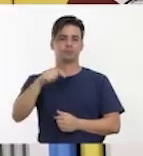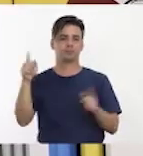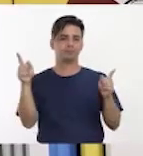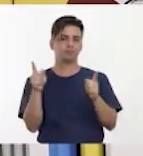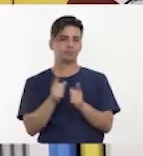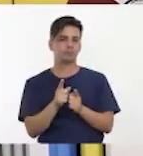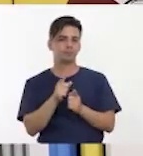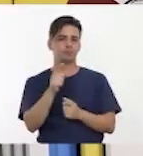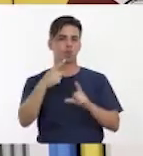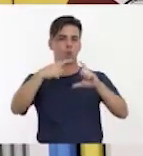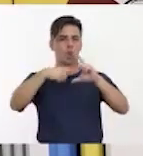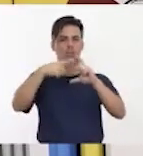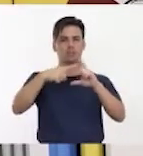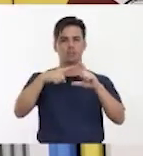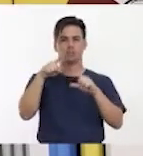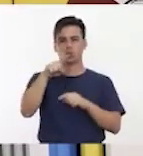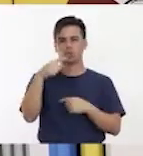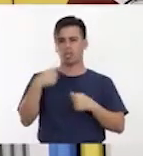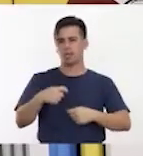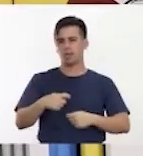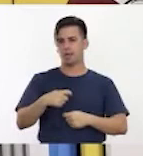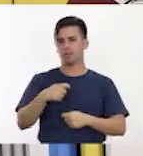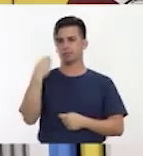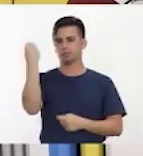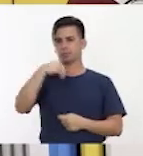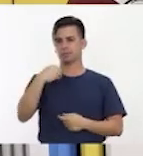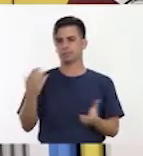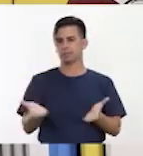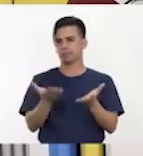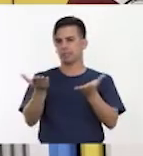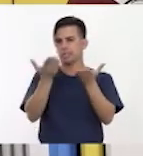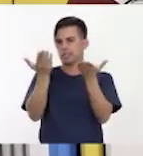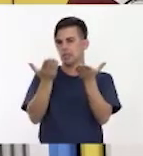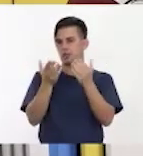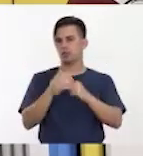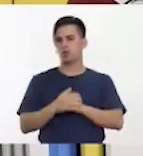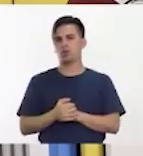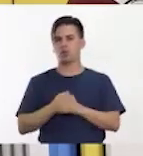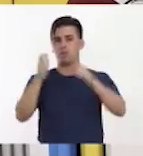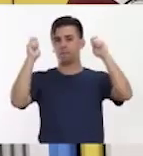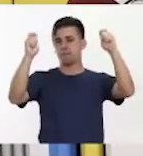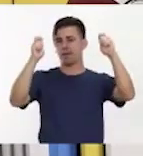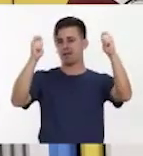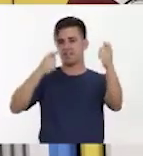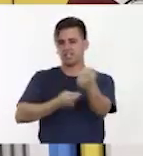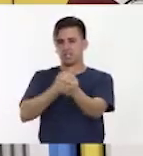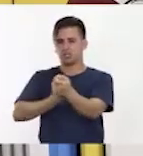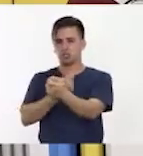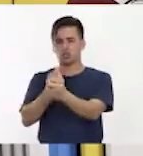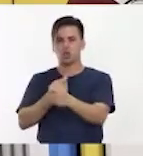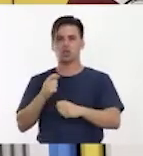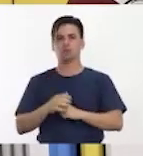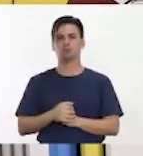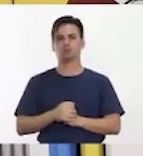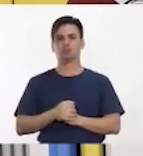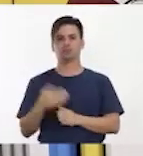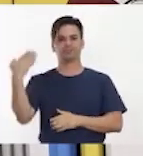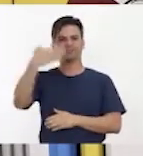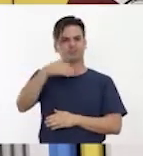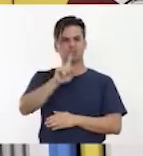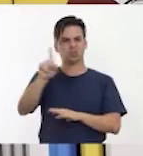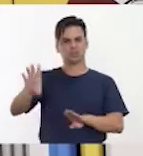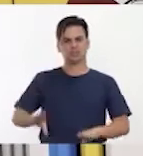Para resumir este contenido, deberán ustedes tener en cuenta el desarrollo de las manifestaciones de enfrentamiento a